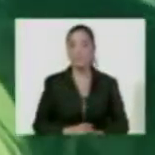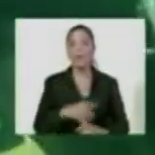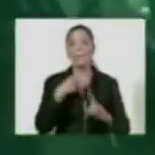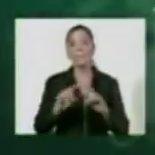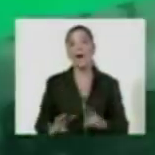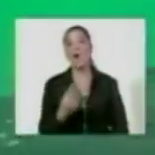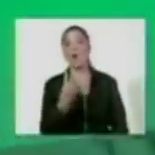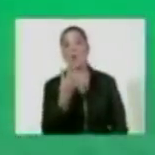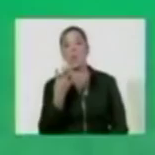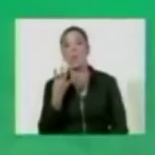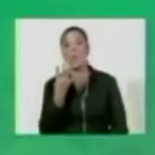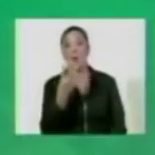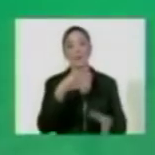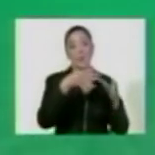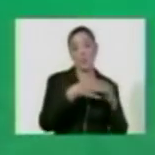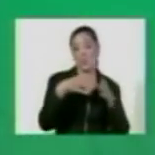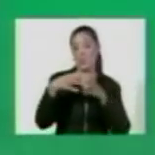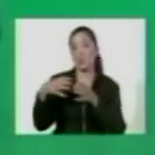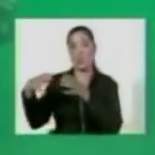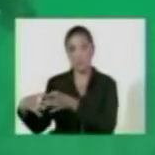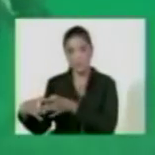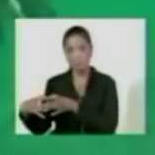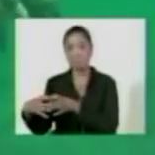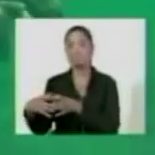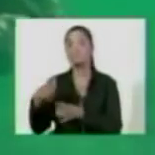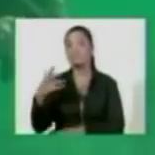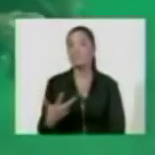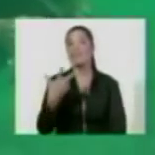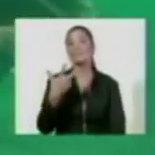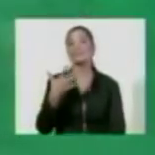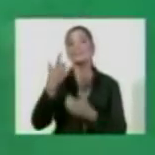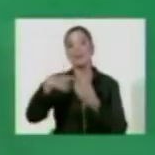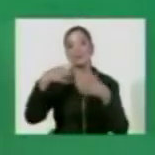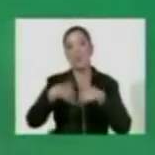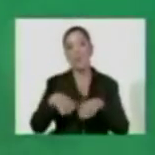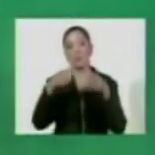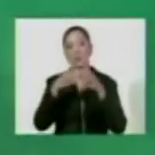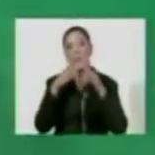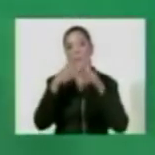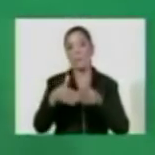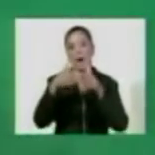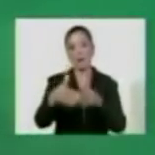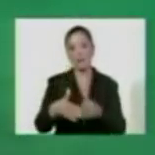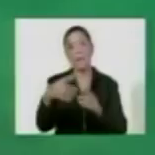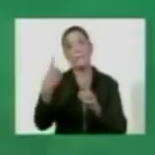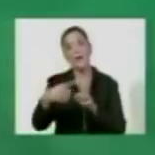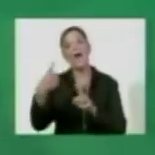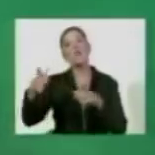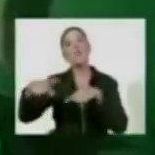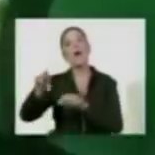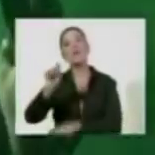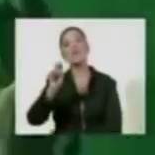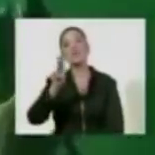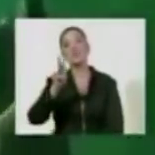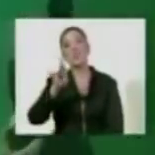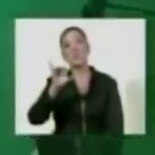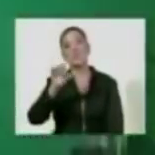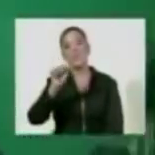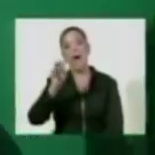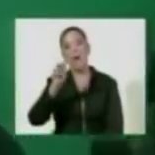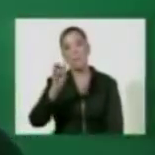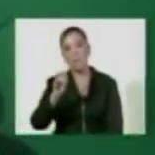batallones que forman parte de la Tercera Brigada de Infantería de Marina, y también en Turiamo ejecutando actividades